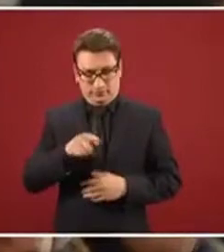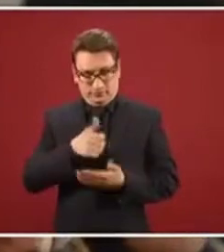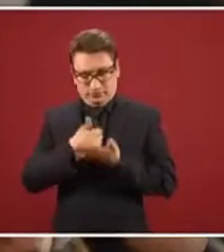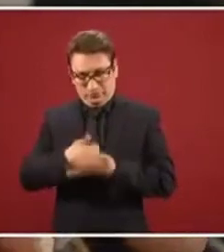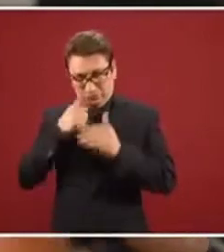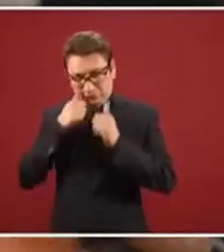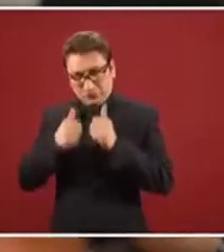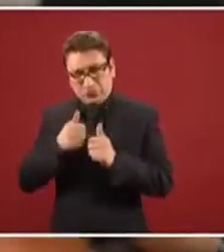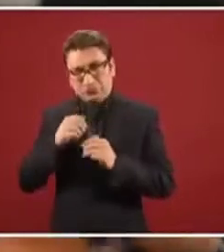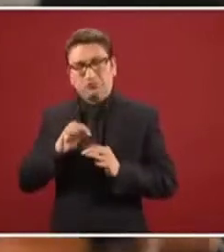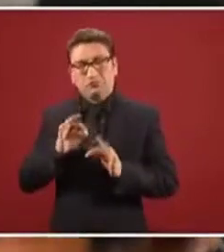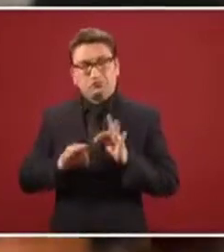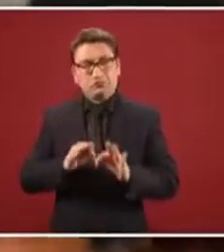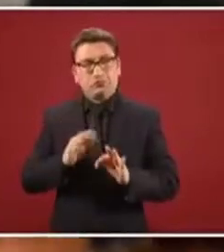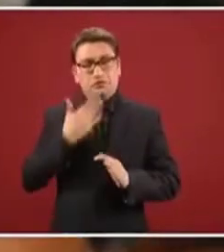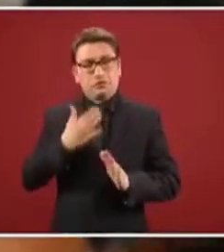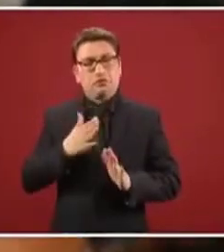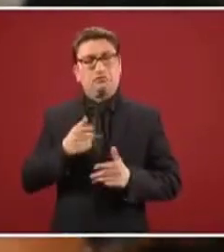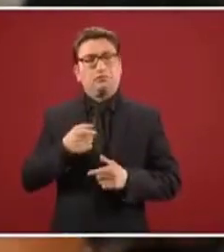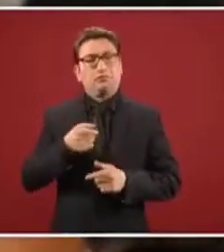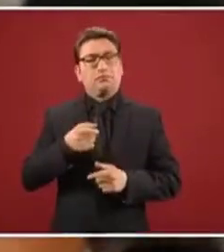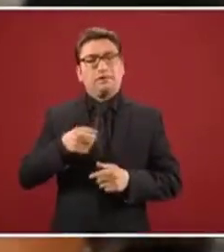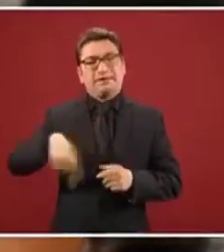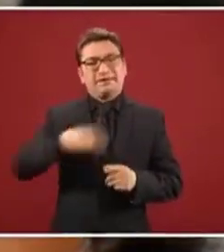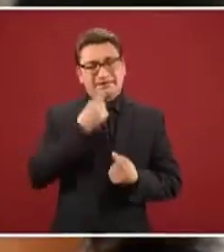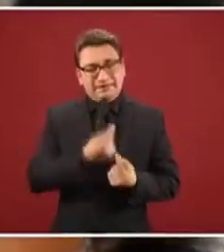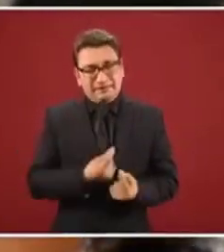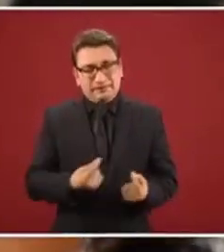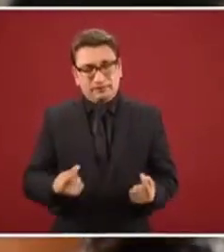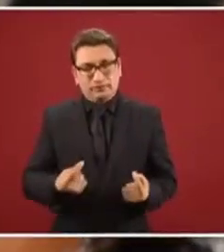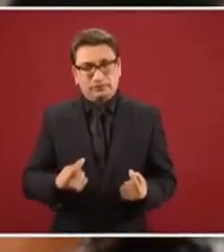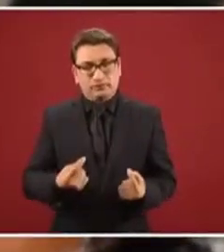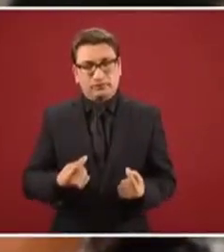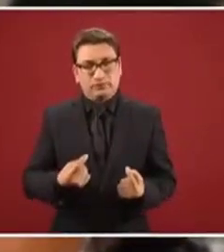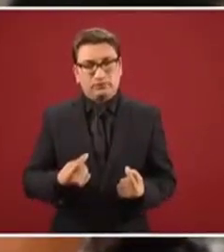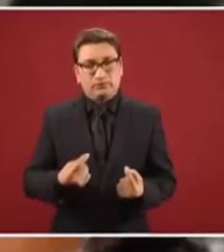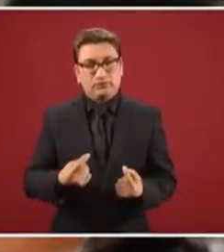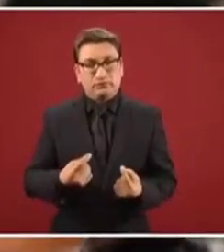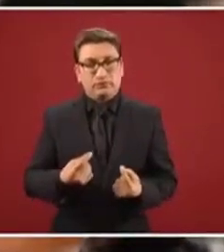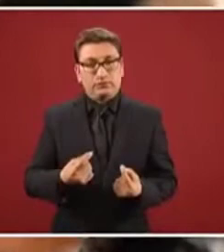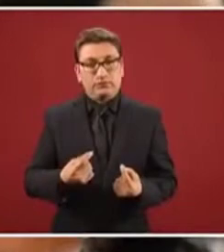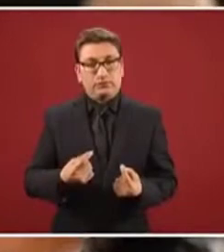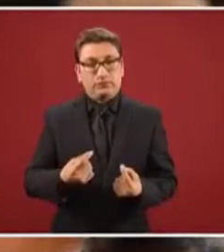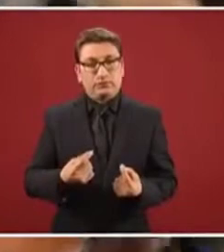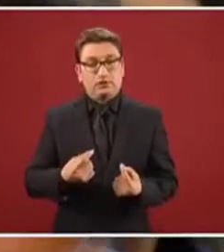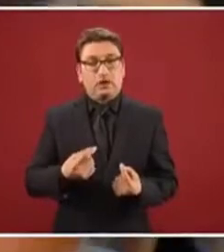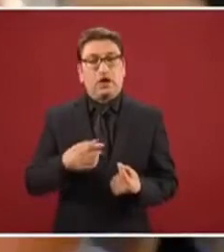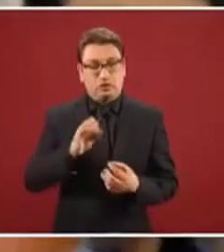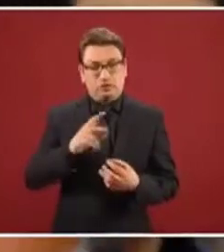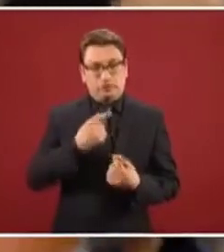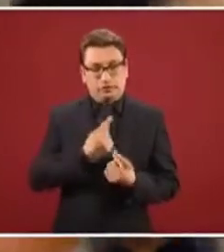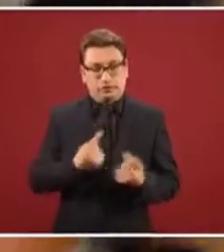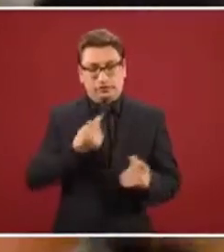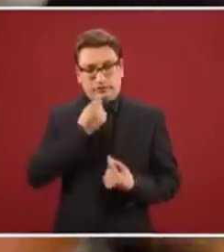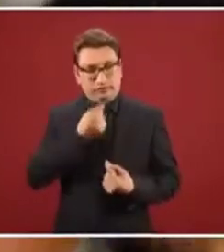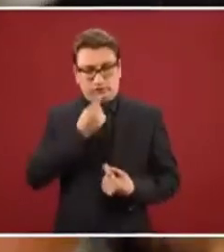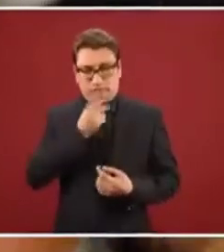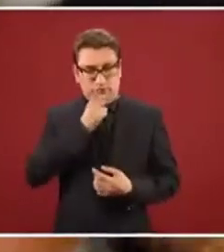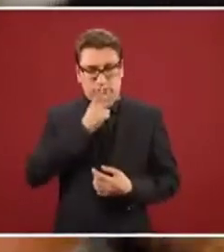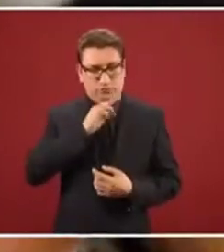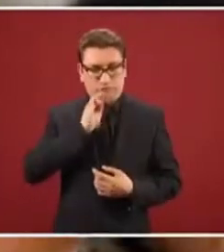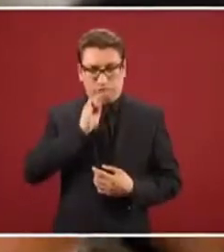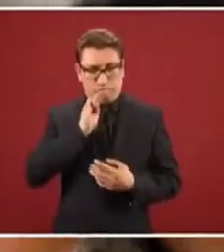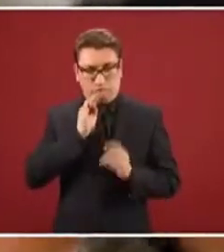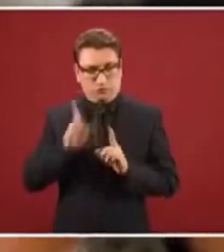del DIF. A estos menores… No acompañados. No acompañados, perdón, sí, precisando,